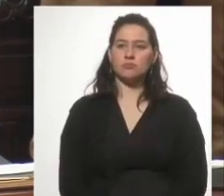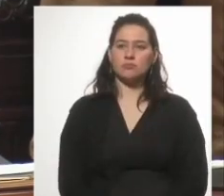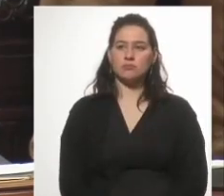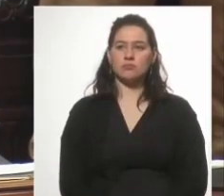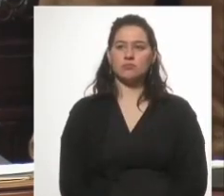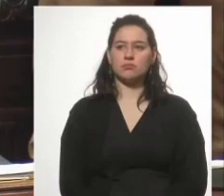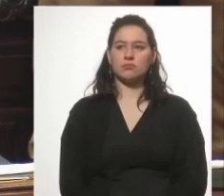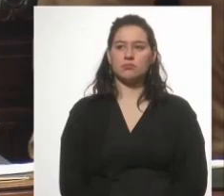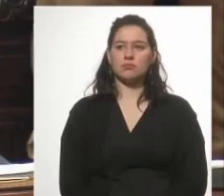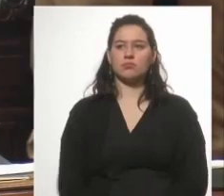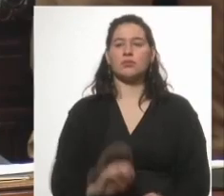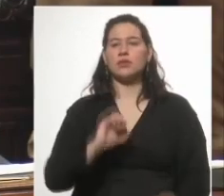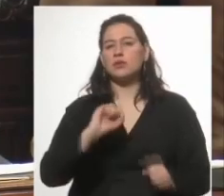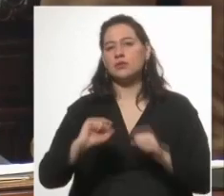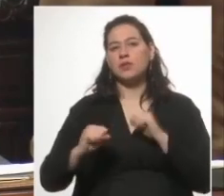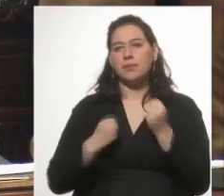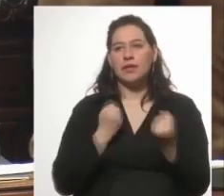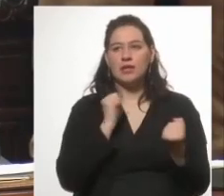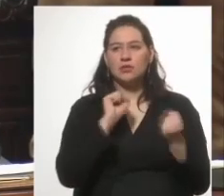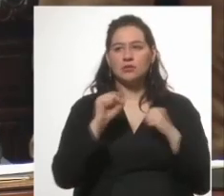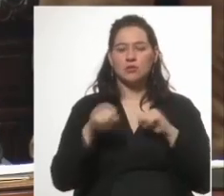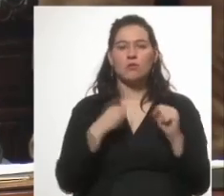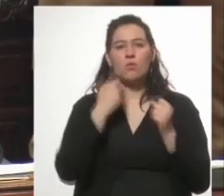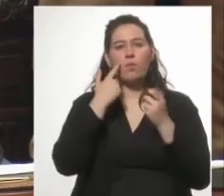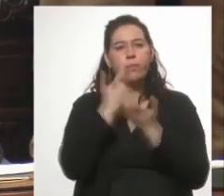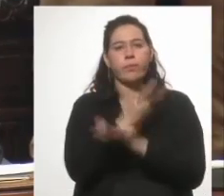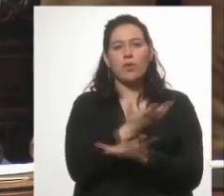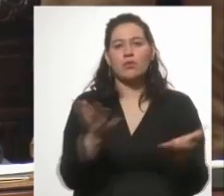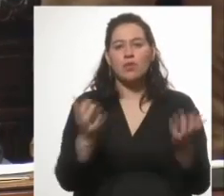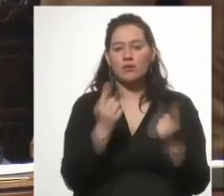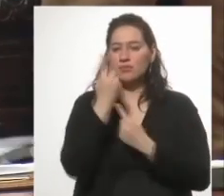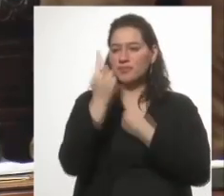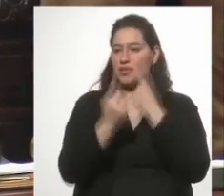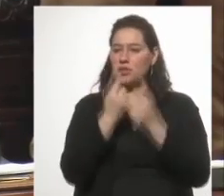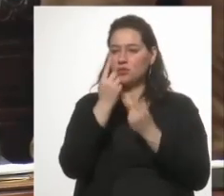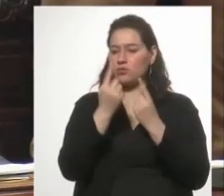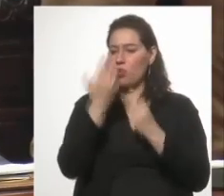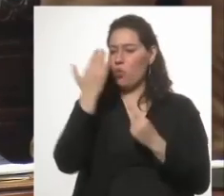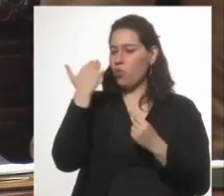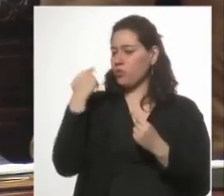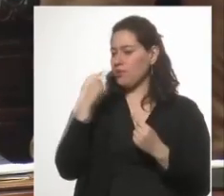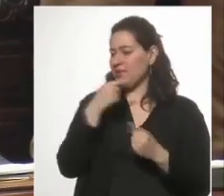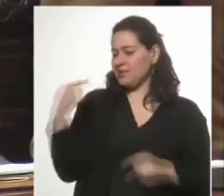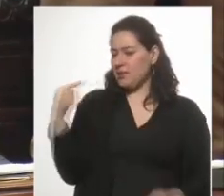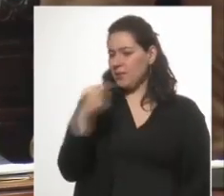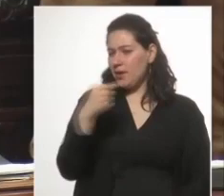La desesperación mostrada por algunos en estas últimas semanas,